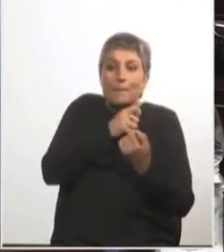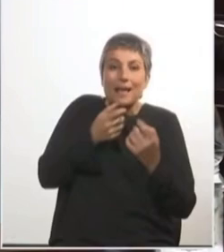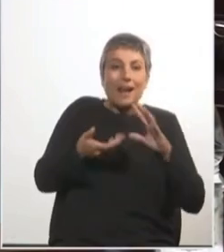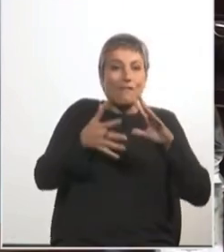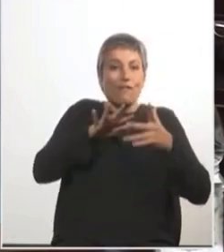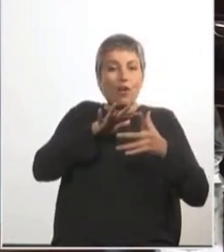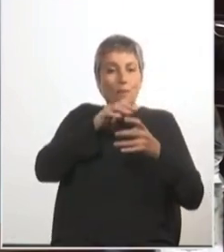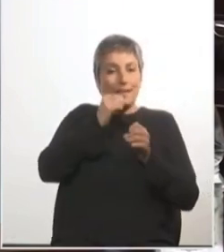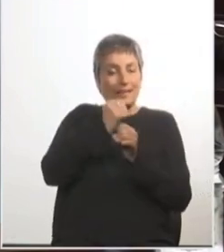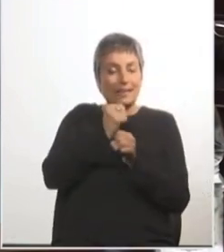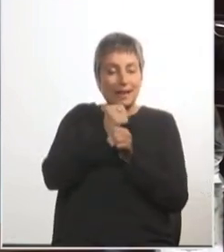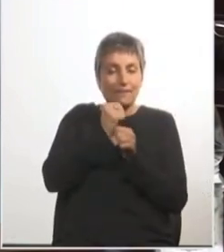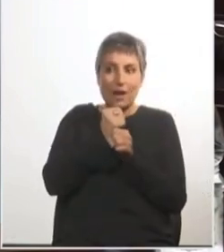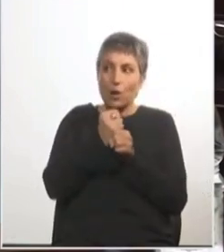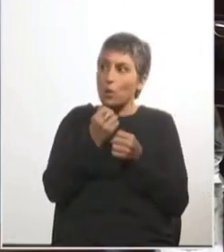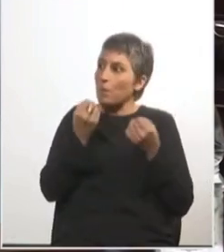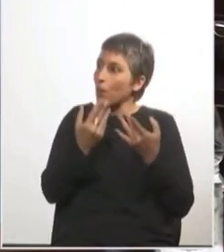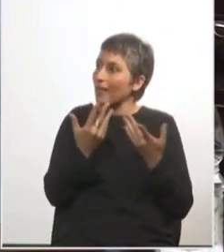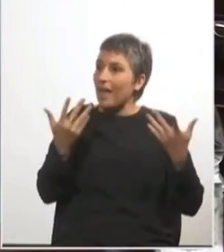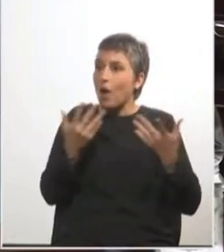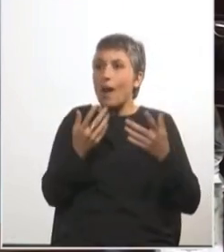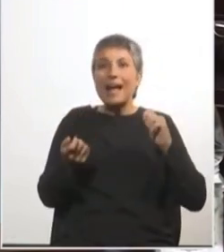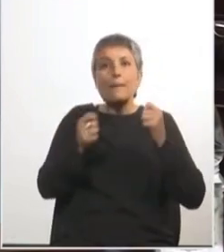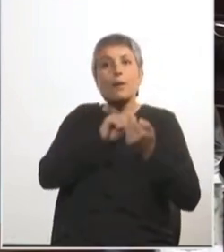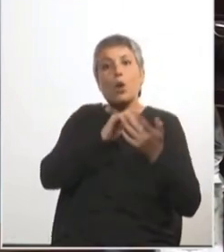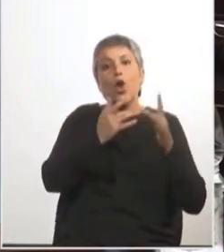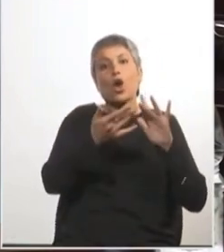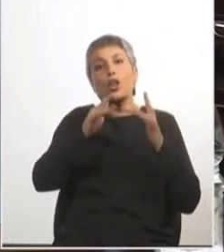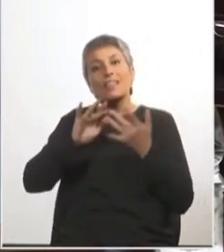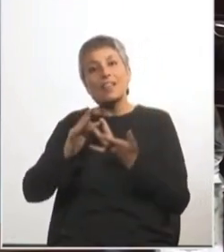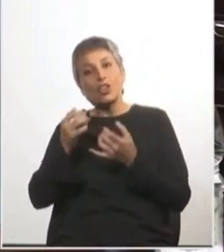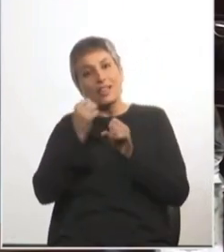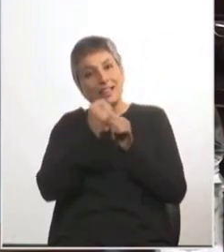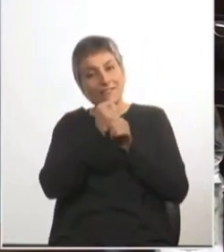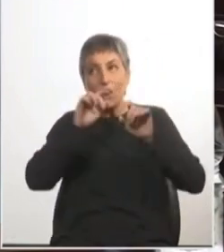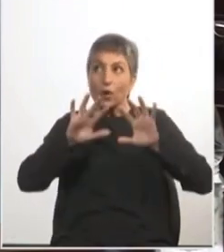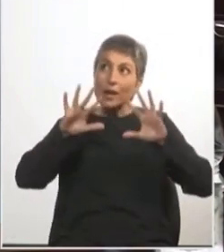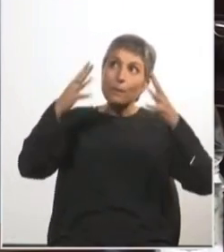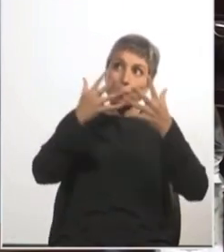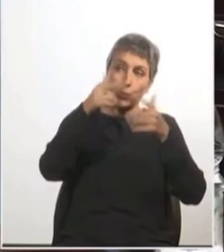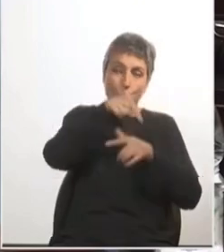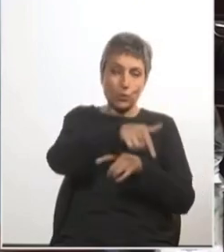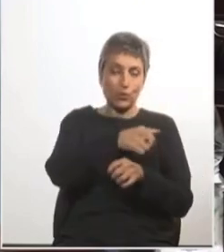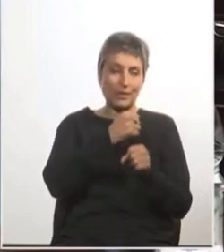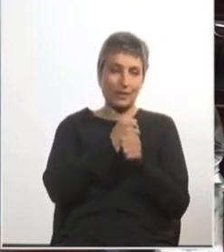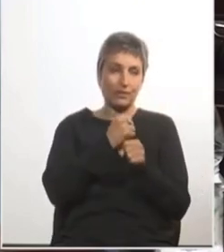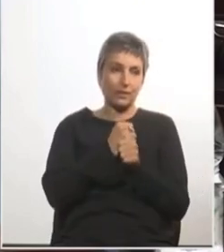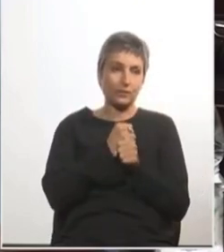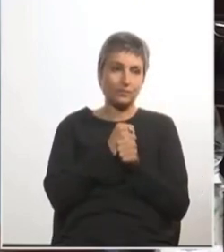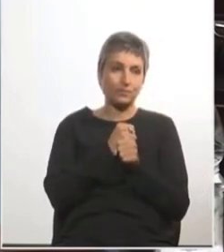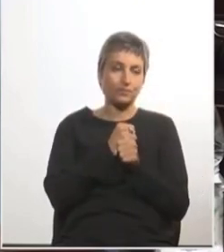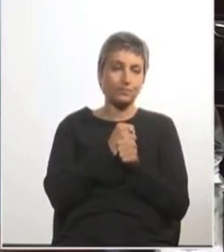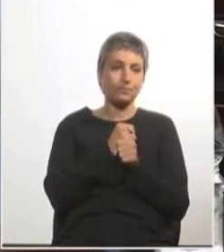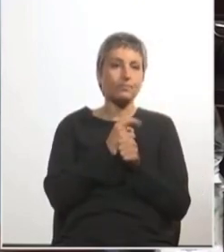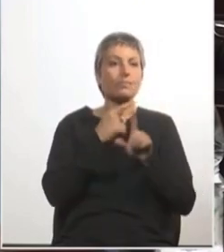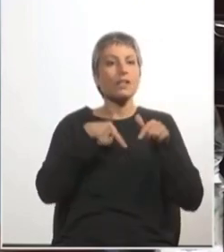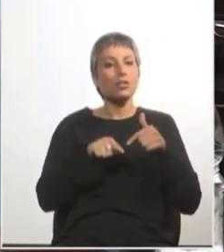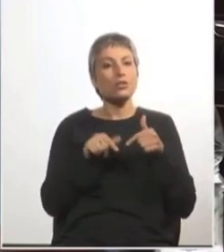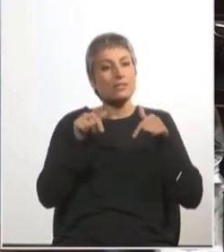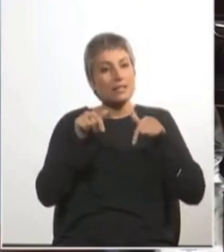laboral, porque cambian los vínculos laborales en el mundo del trabajo. Y